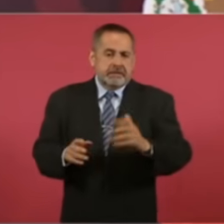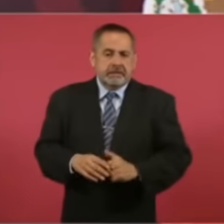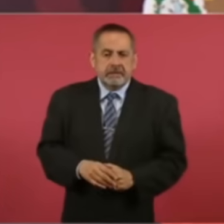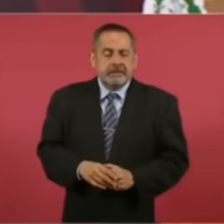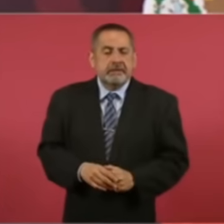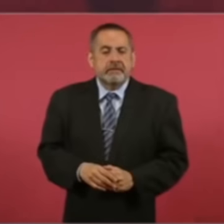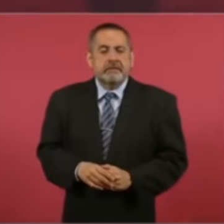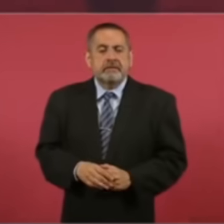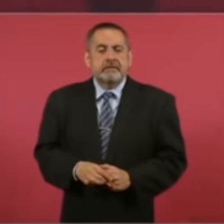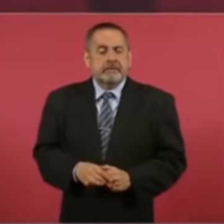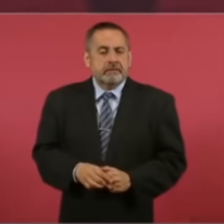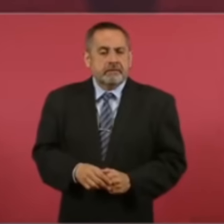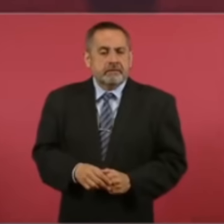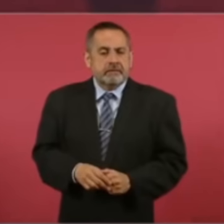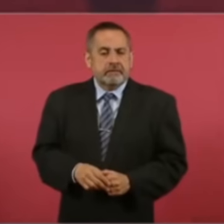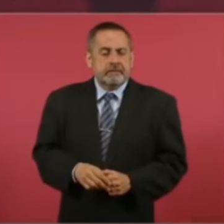muy